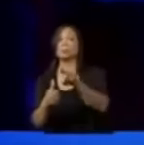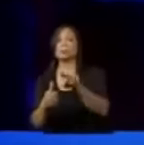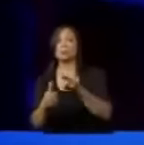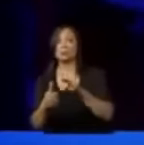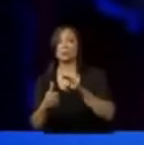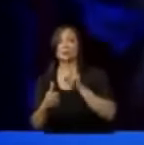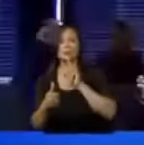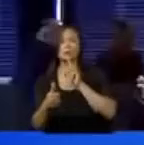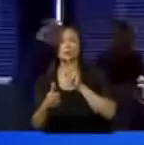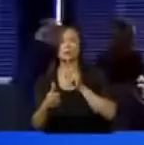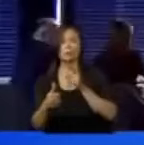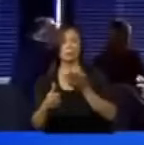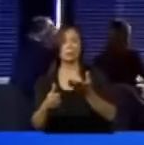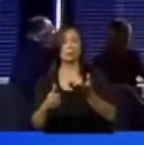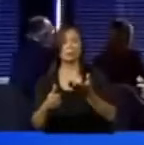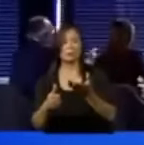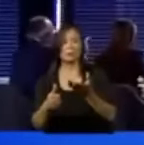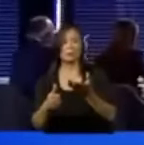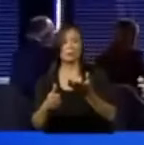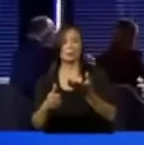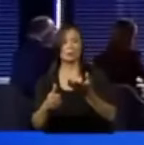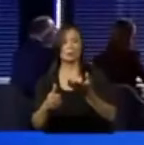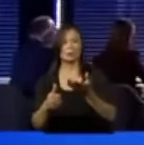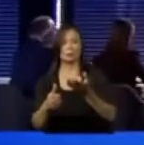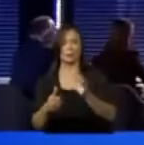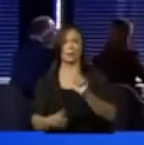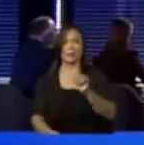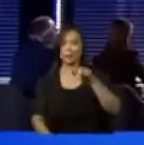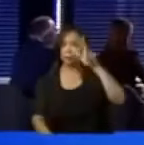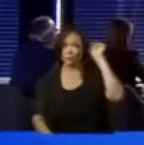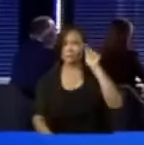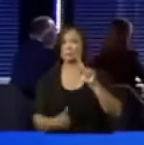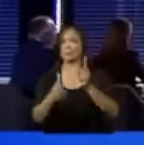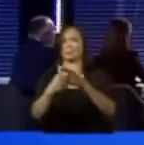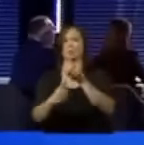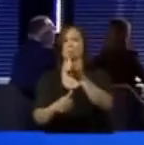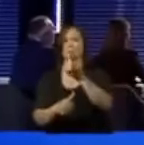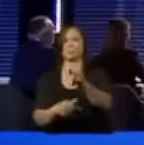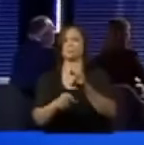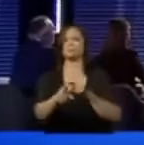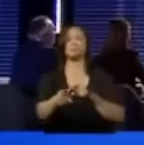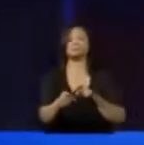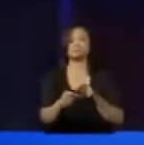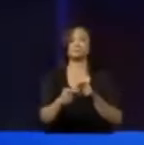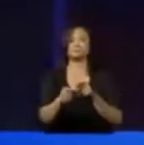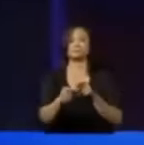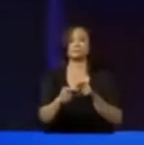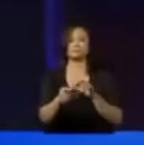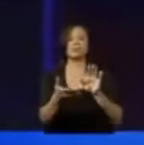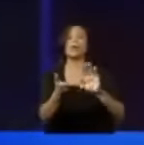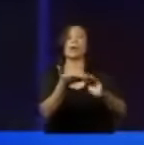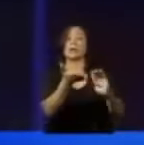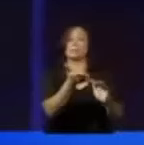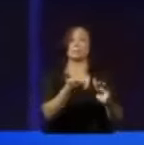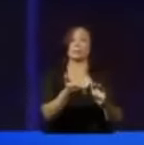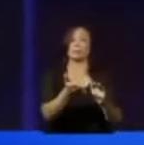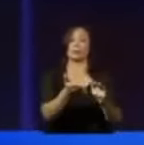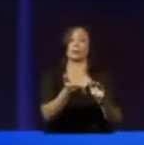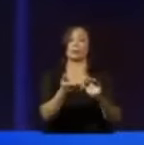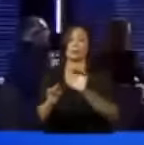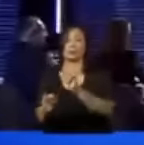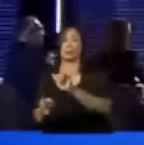para comenzar el candidato Abel Martínez. El candidato Abinader. La misma ley. Abel Martínez. Ah, perdón. Abel